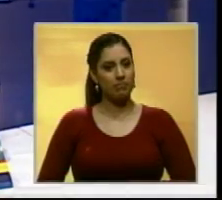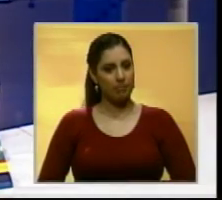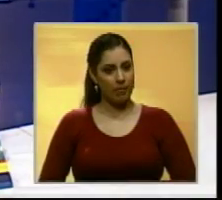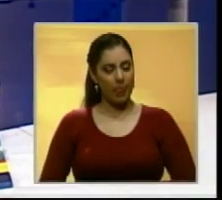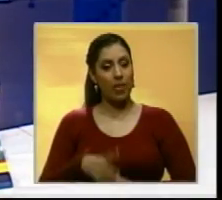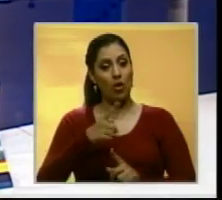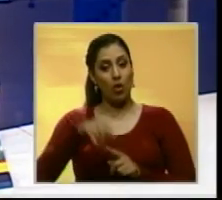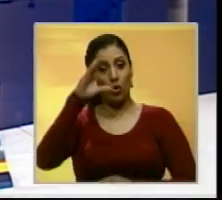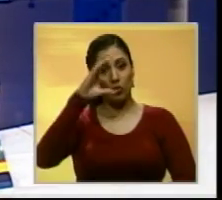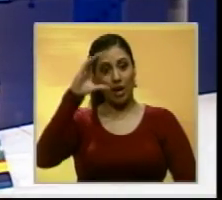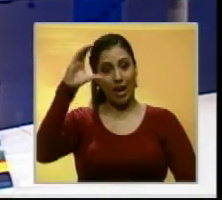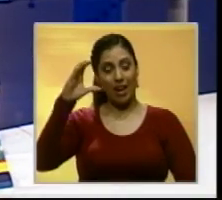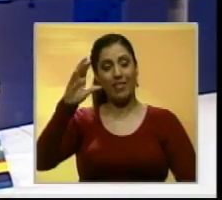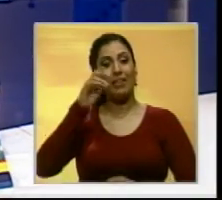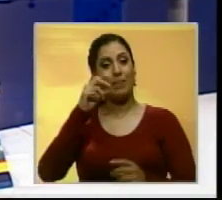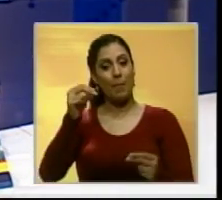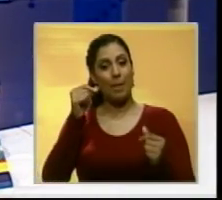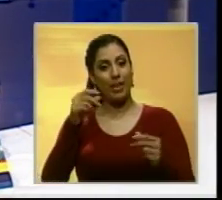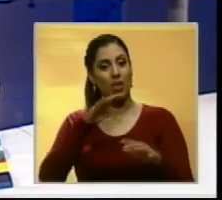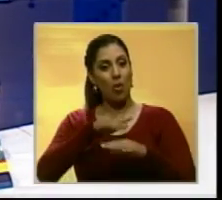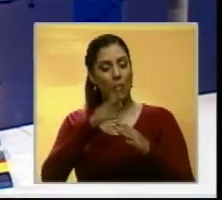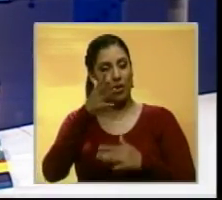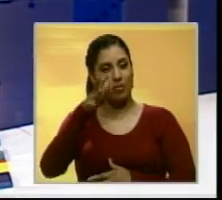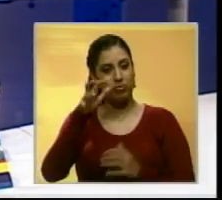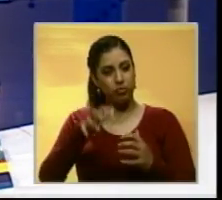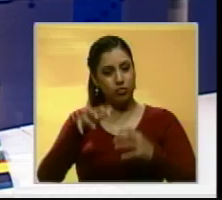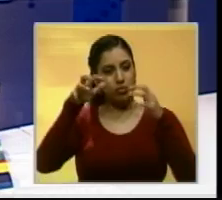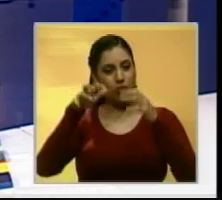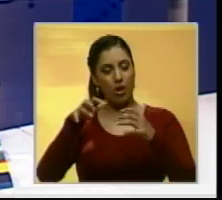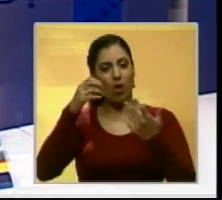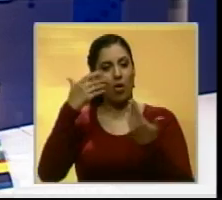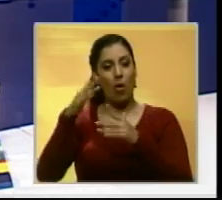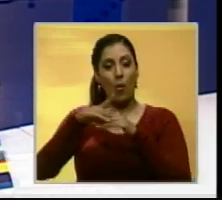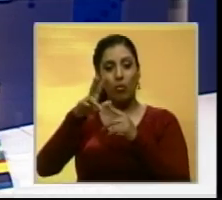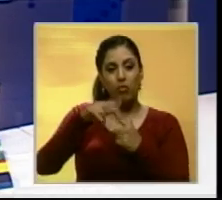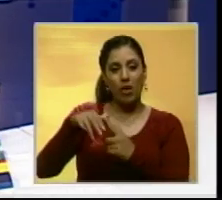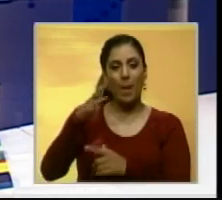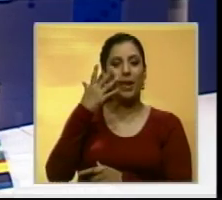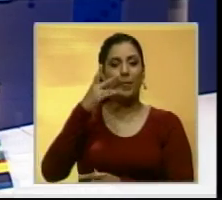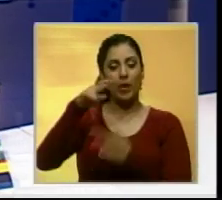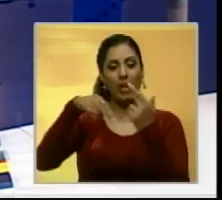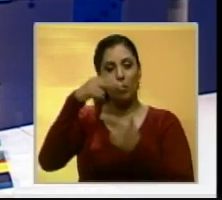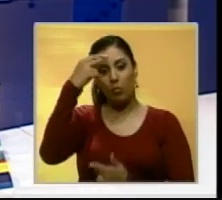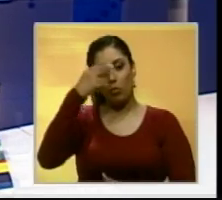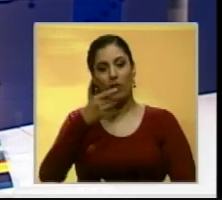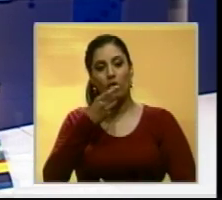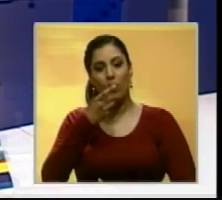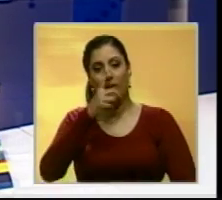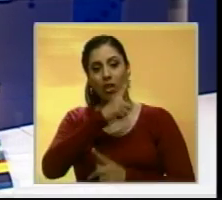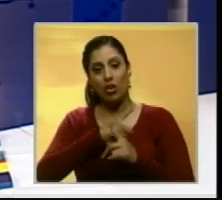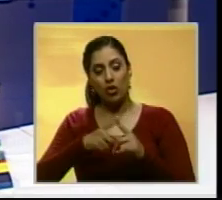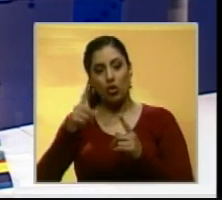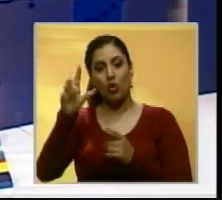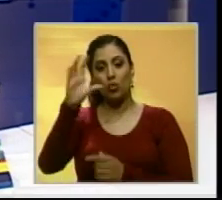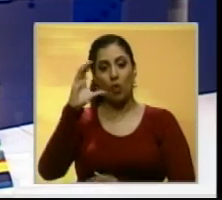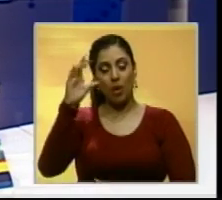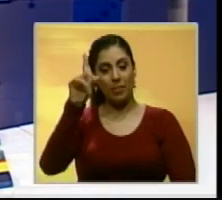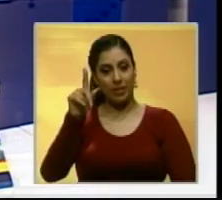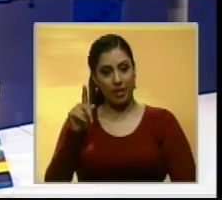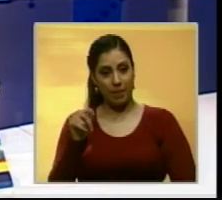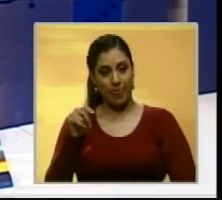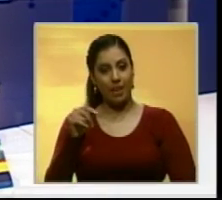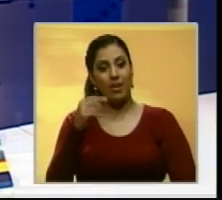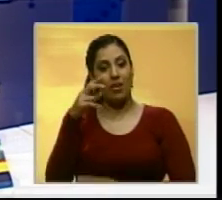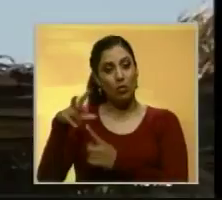Y el Caribe se mantiene bajo alerta por la aproximación del huracán Matthew por lugares como República Dominicana y la península de La Guajira en Colombia.